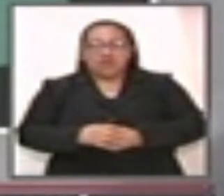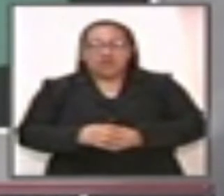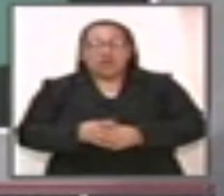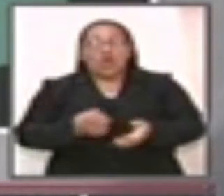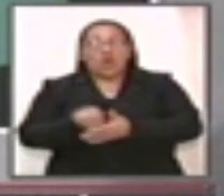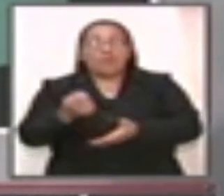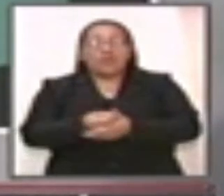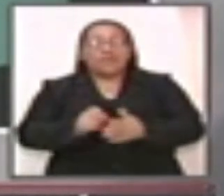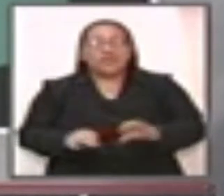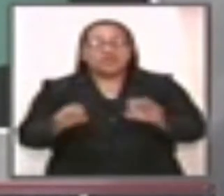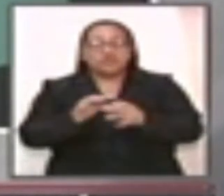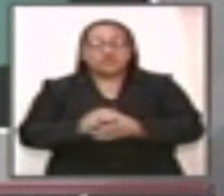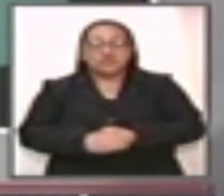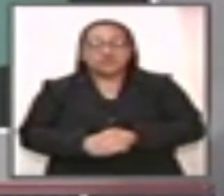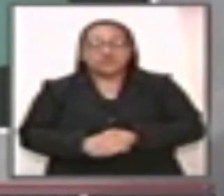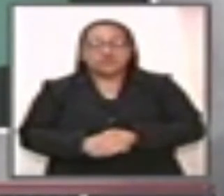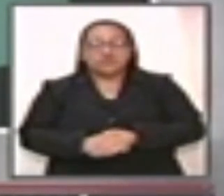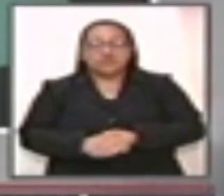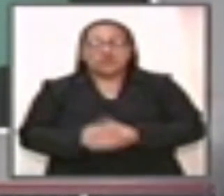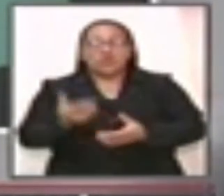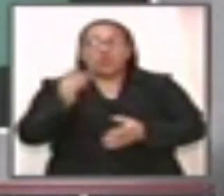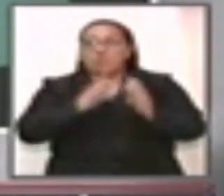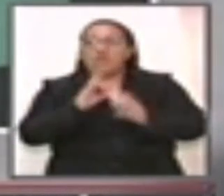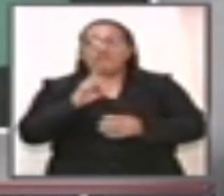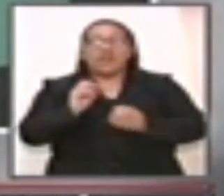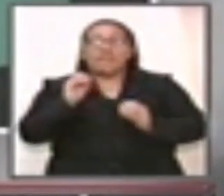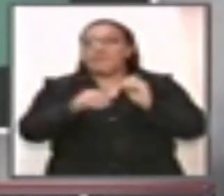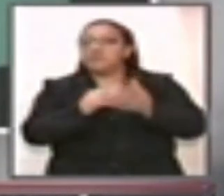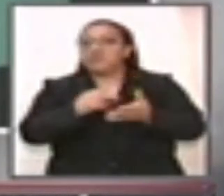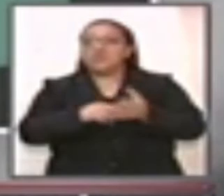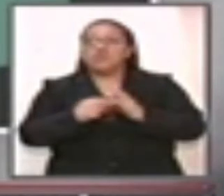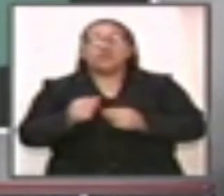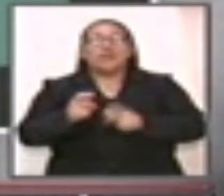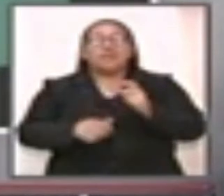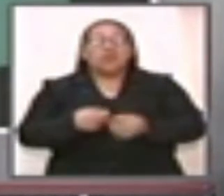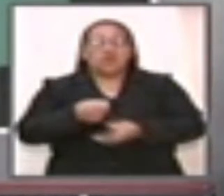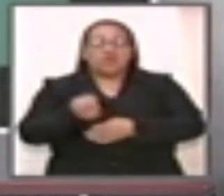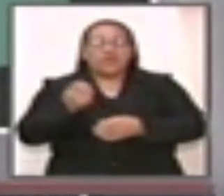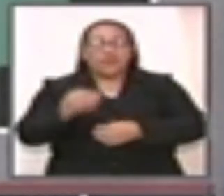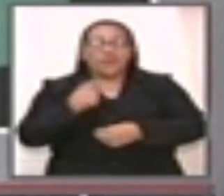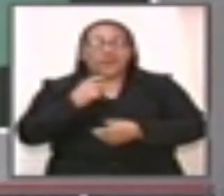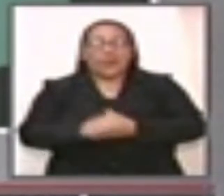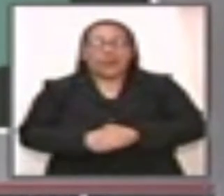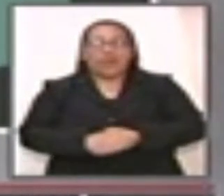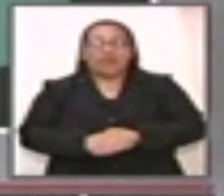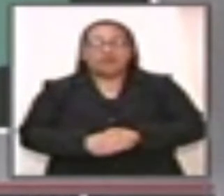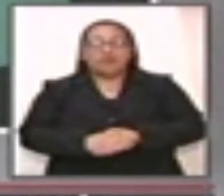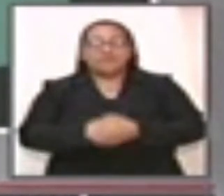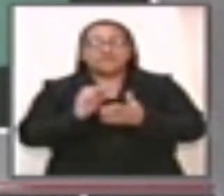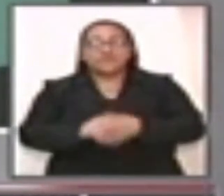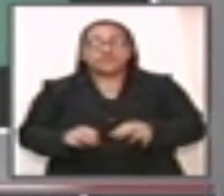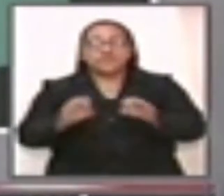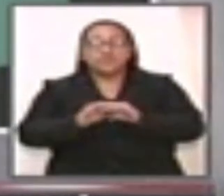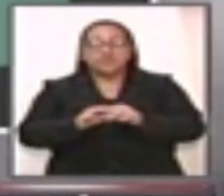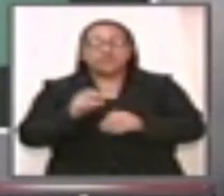Compradores, que es lo más importante en las ferias en donde uno busca colocar sus productos, los compradores siempre son el elemento más